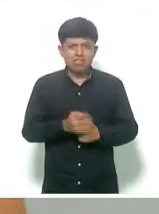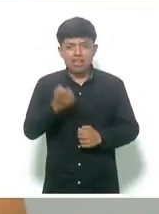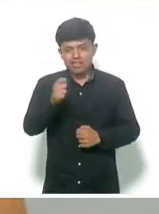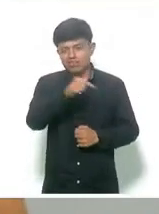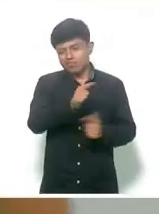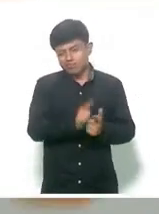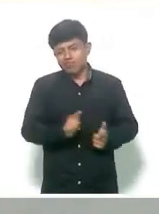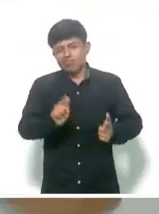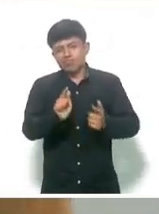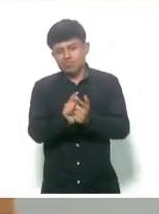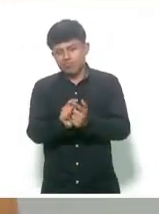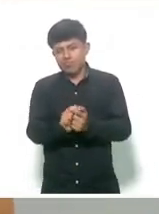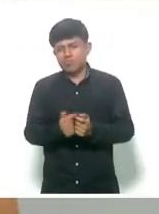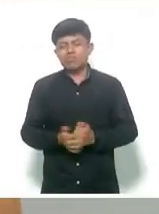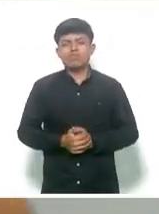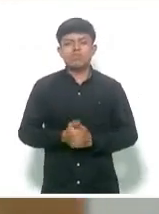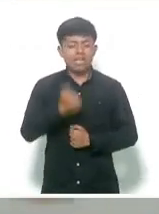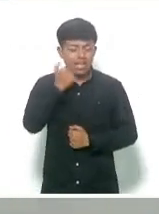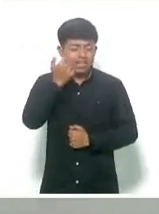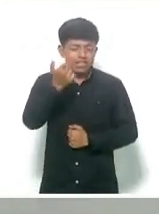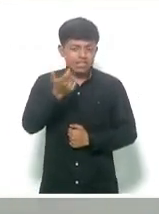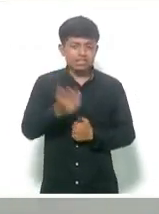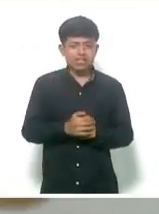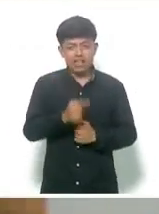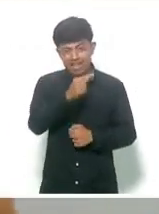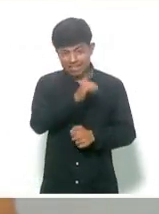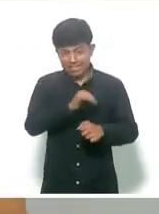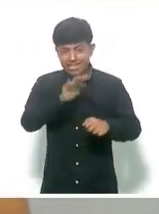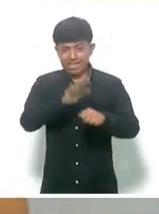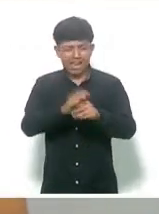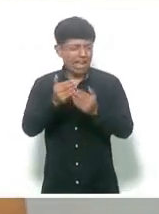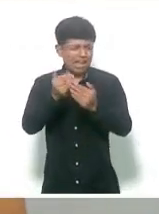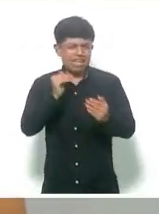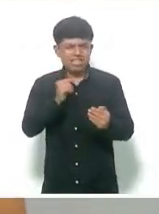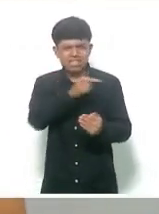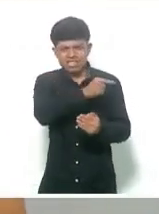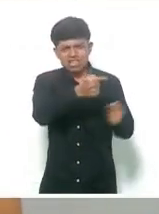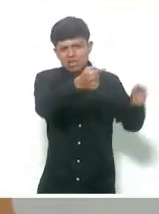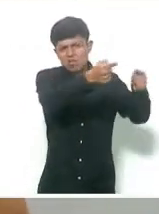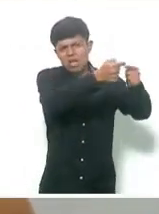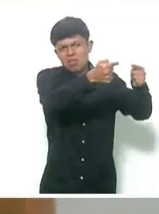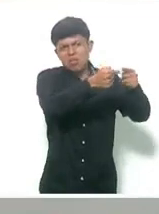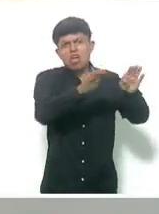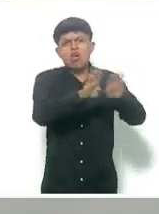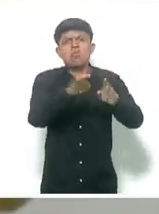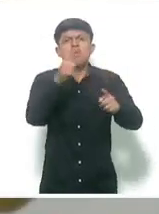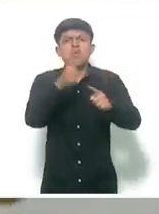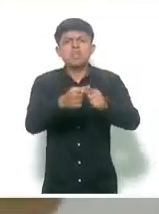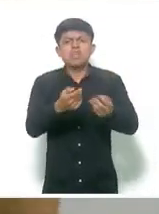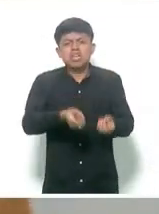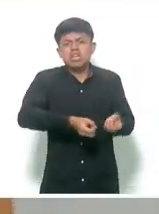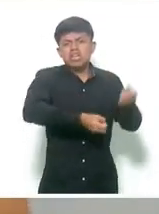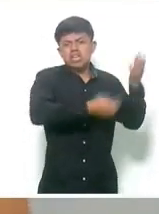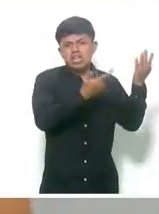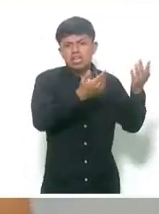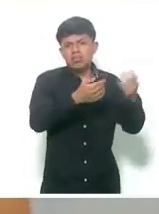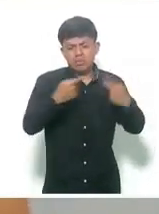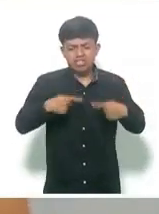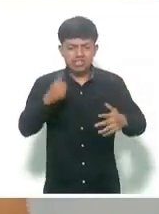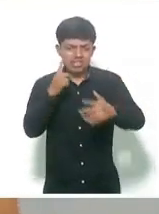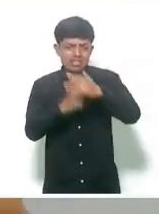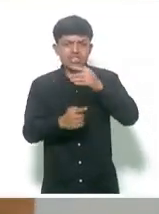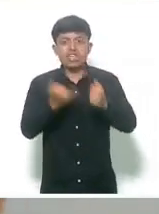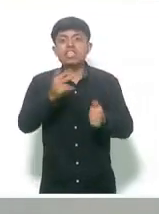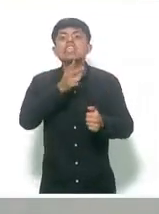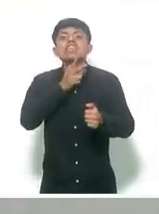controlar Qué pasó en Salina Cruz Salina Cruz estaban peleando lo que es el el tráfico de migrantes y por lo el la cuestión del huachicoleo